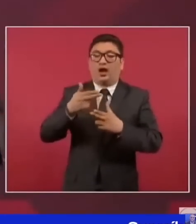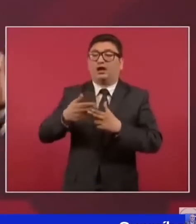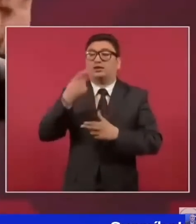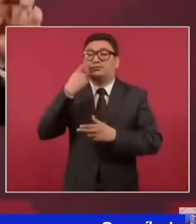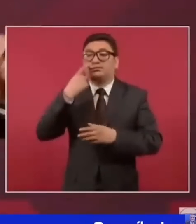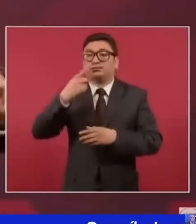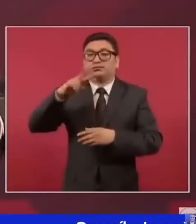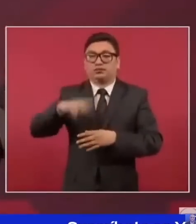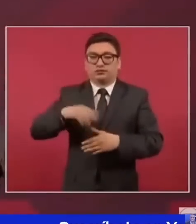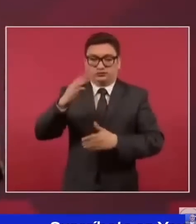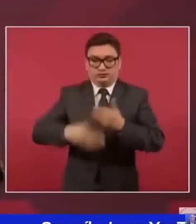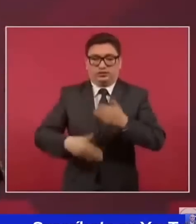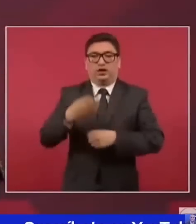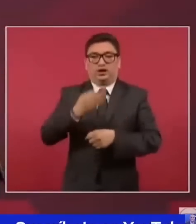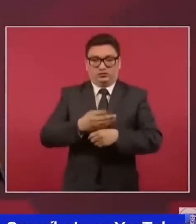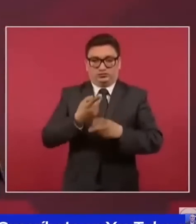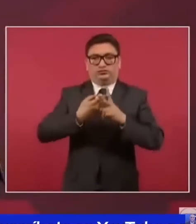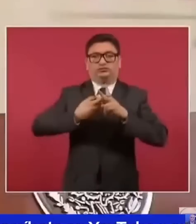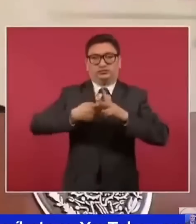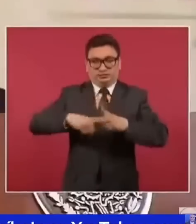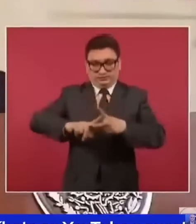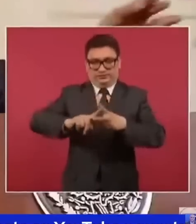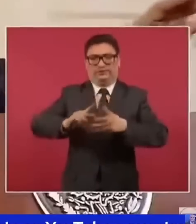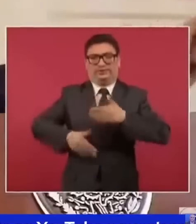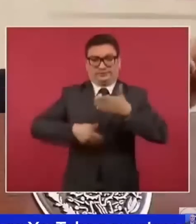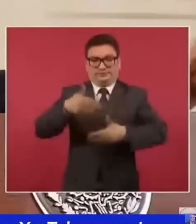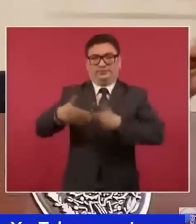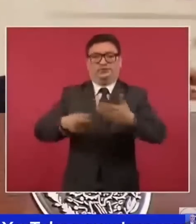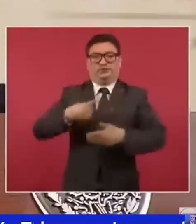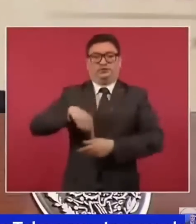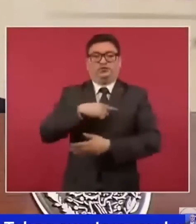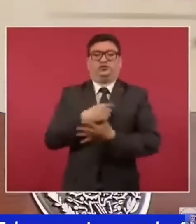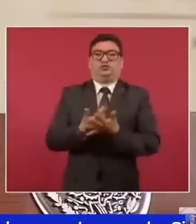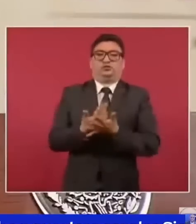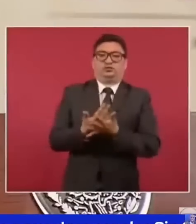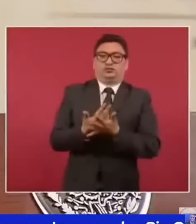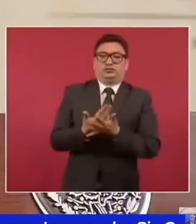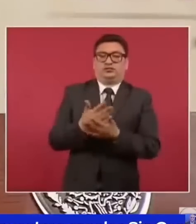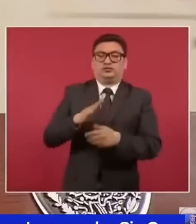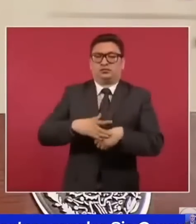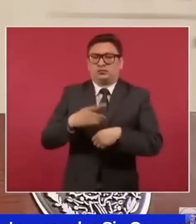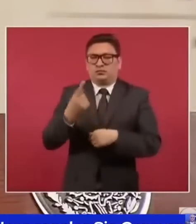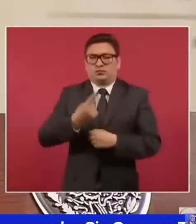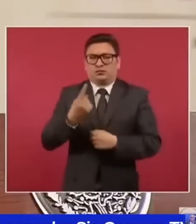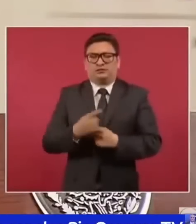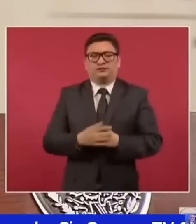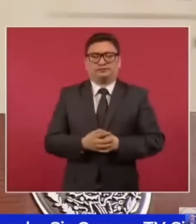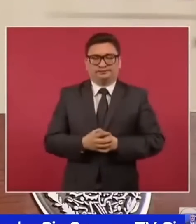Esto está comenzando. Vamos a esperarnos, porque